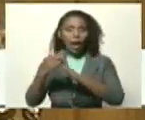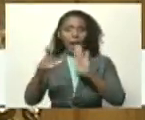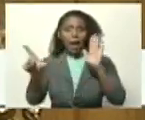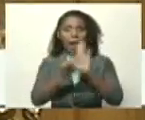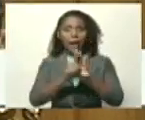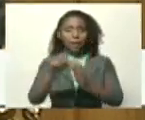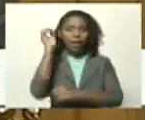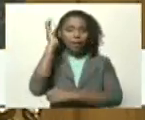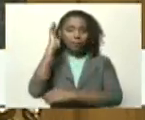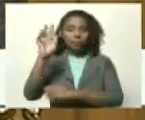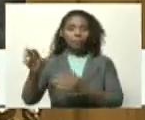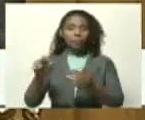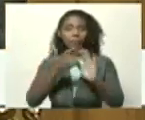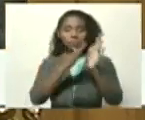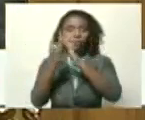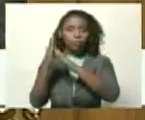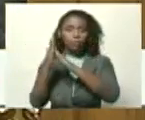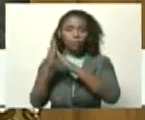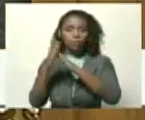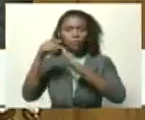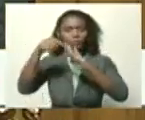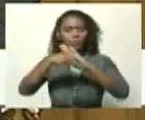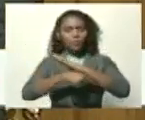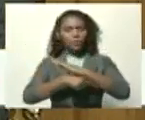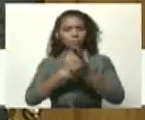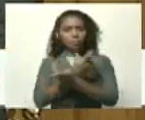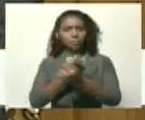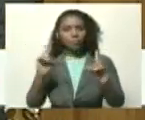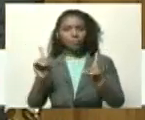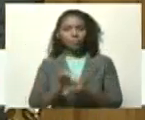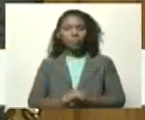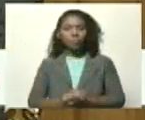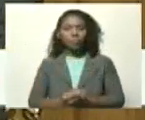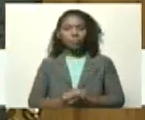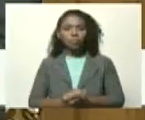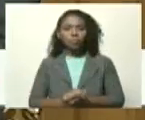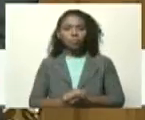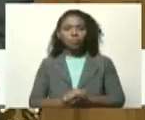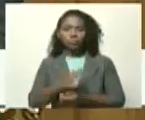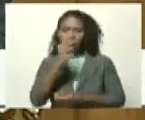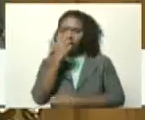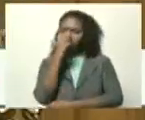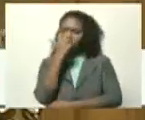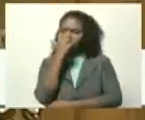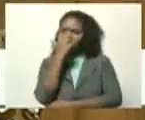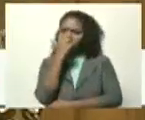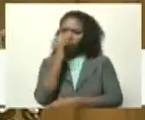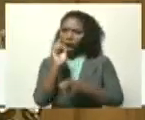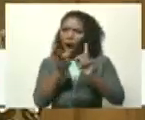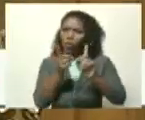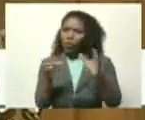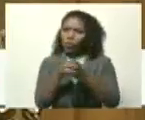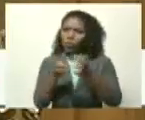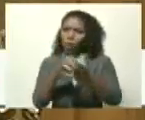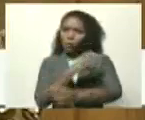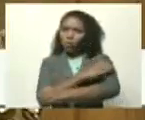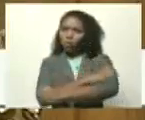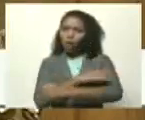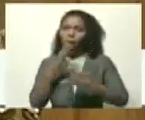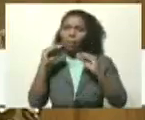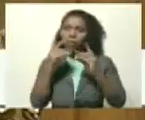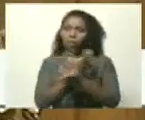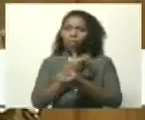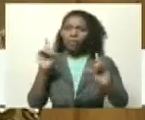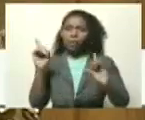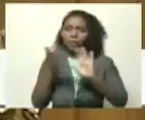Parlamento Comunal, para profundizar la democracia. Qué curioso que hay sectores de la derecha que se la pasan hablando de